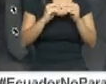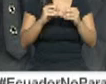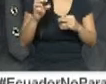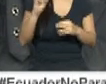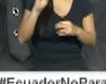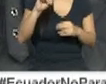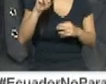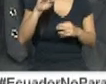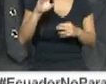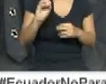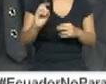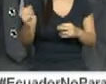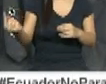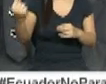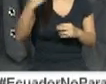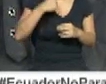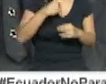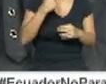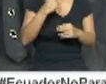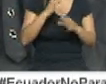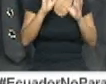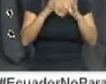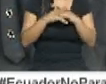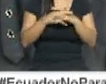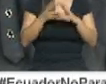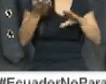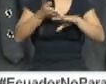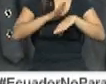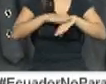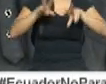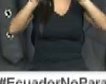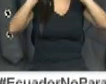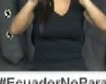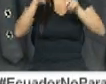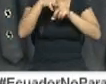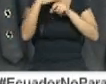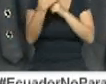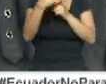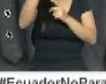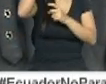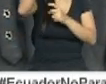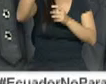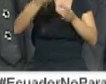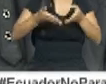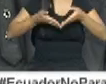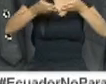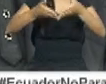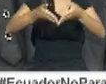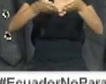¿no? Para mí el tema este de la situación que se ha dado respecto a este